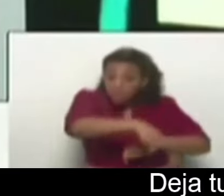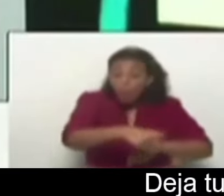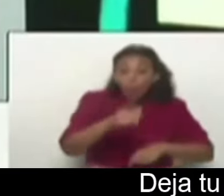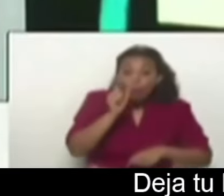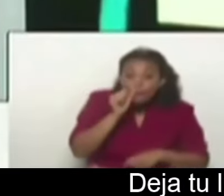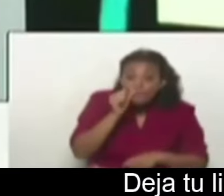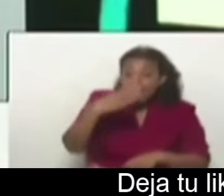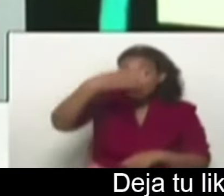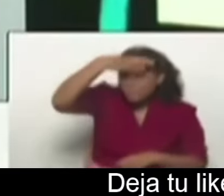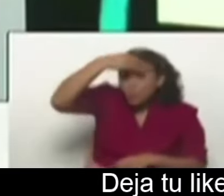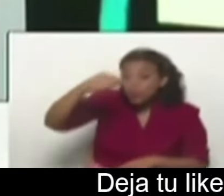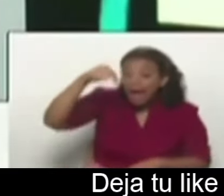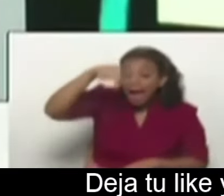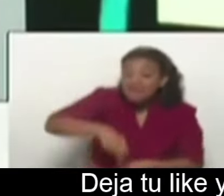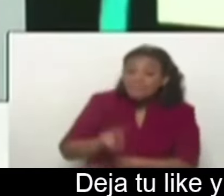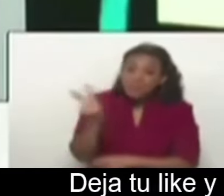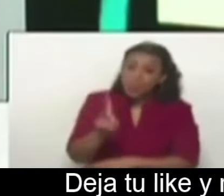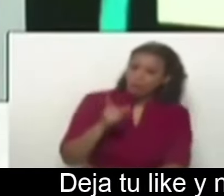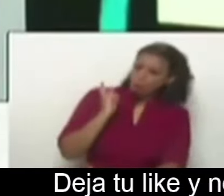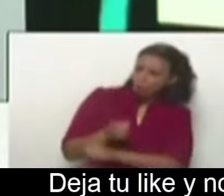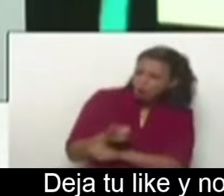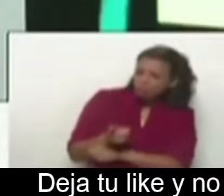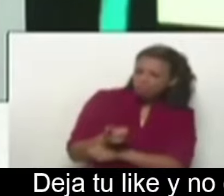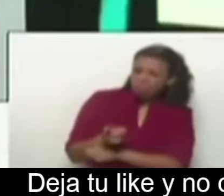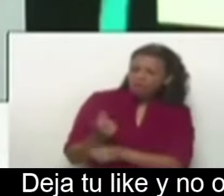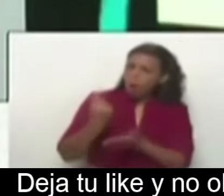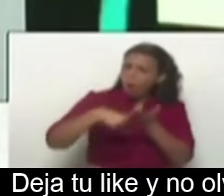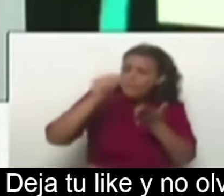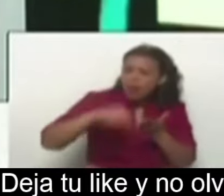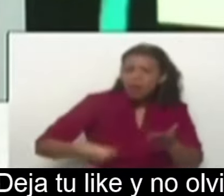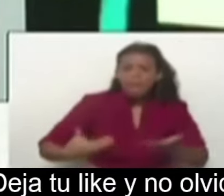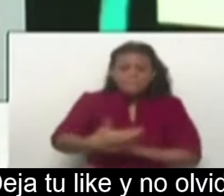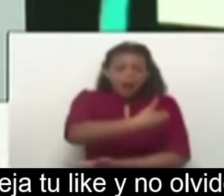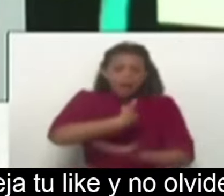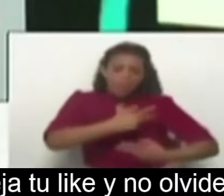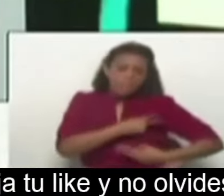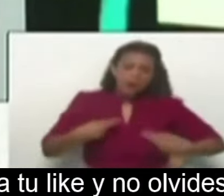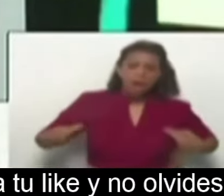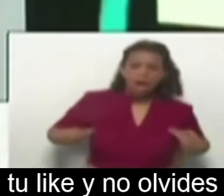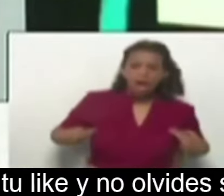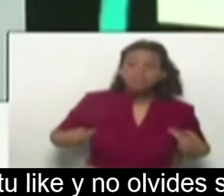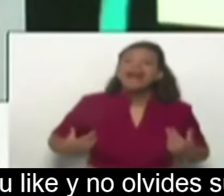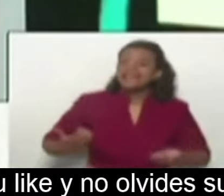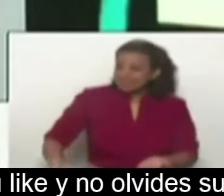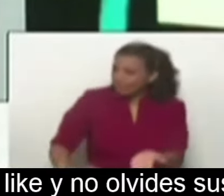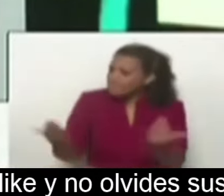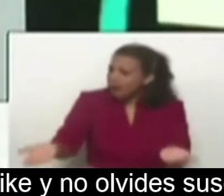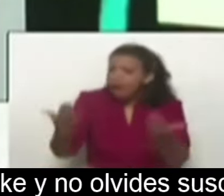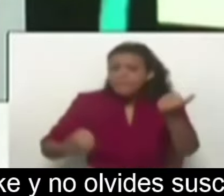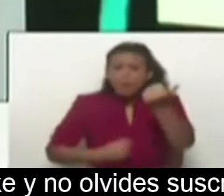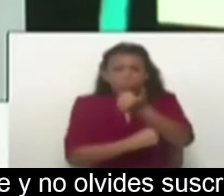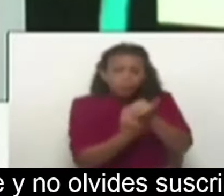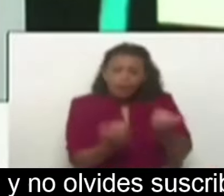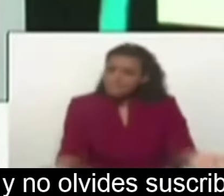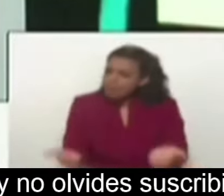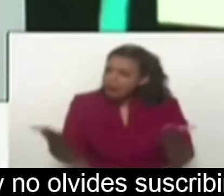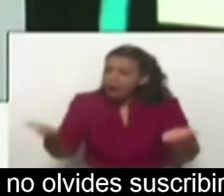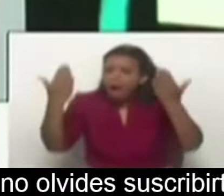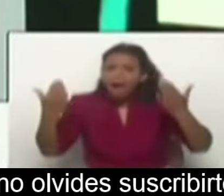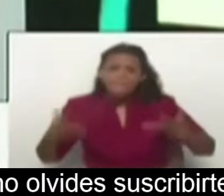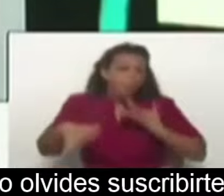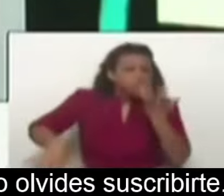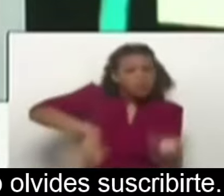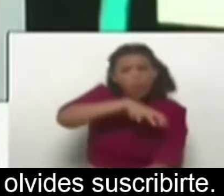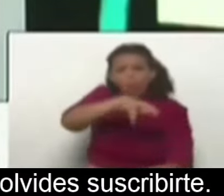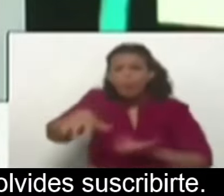cobarde que da órdenes de contratar comanditos, que avala la violencia que sufrimos, que avala el